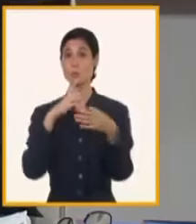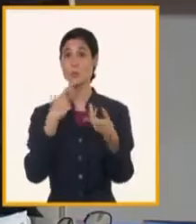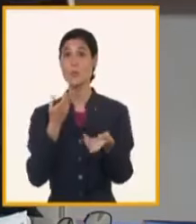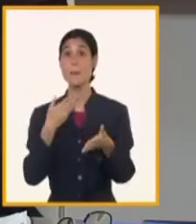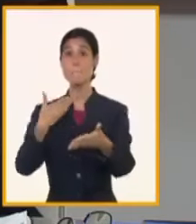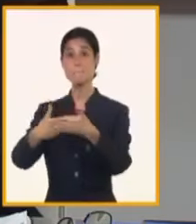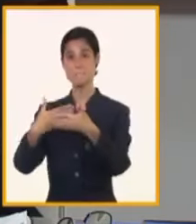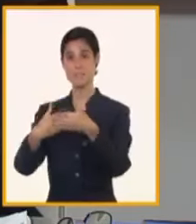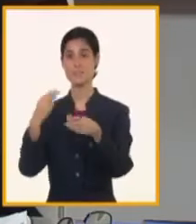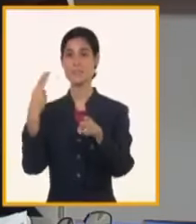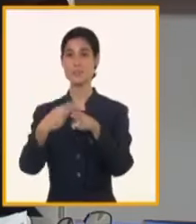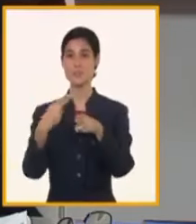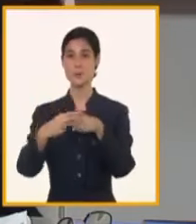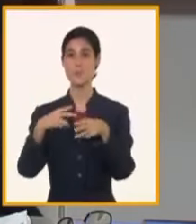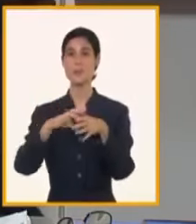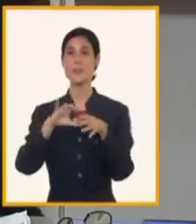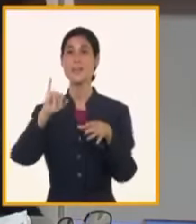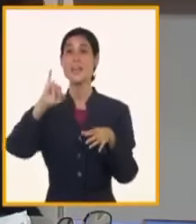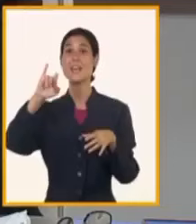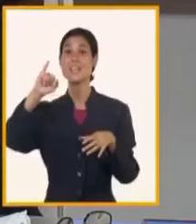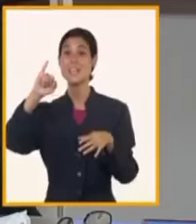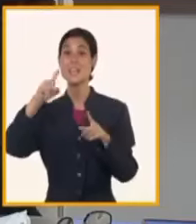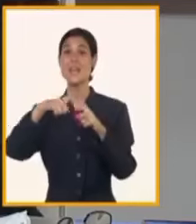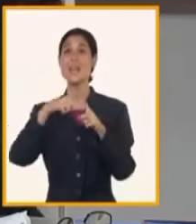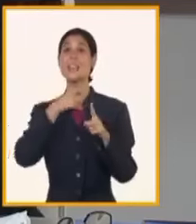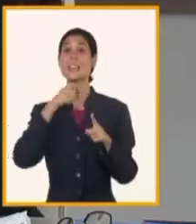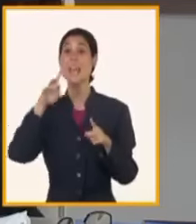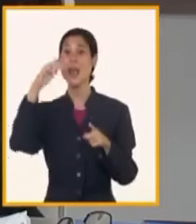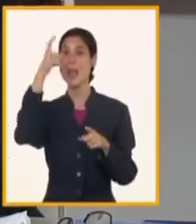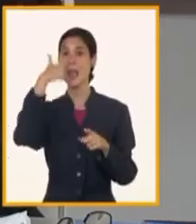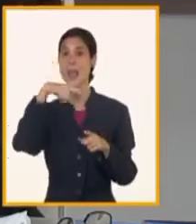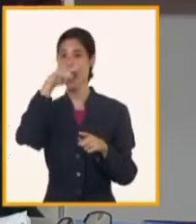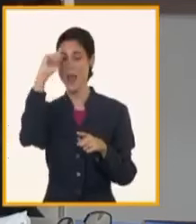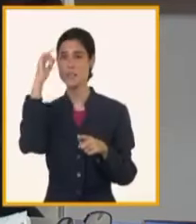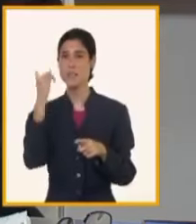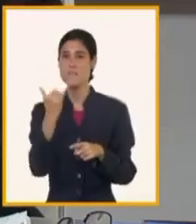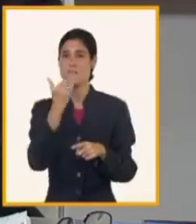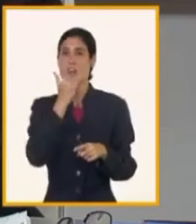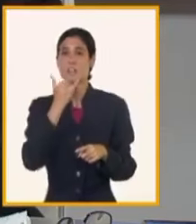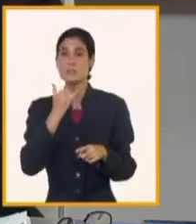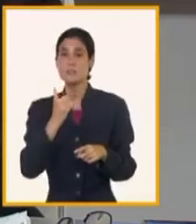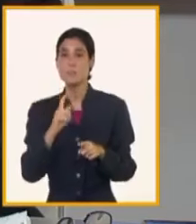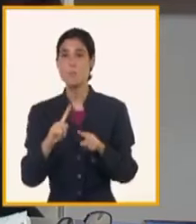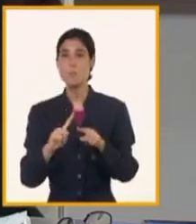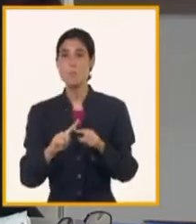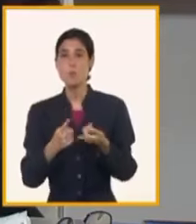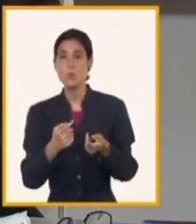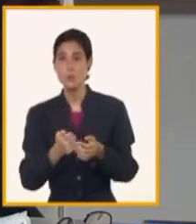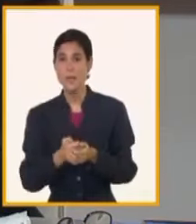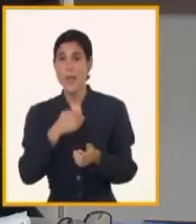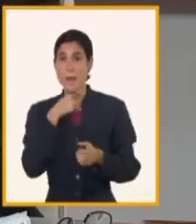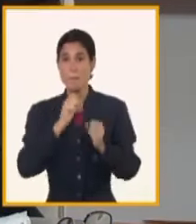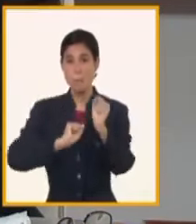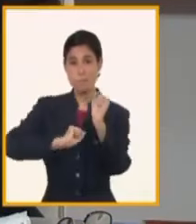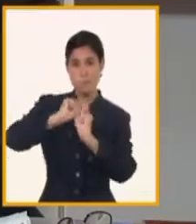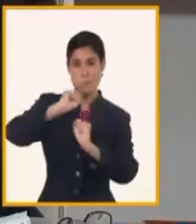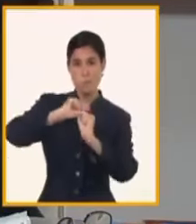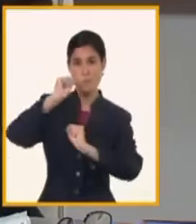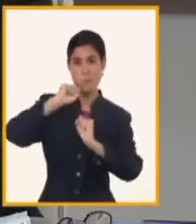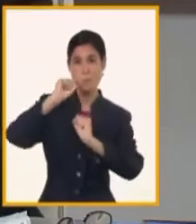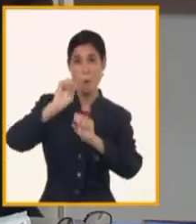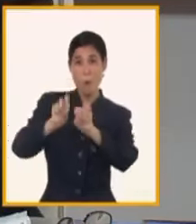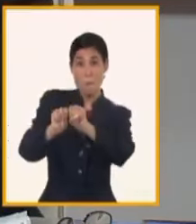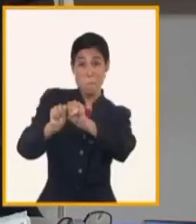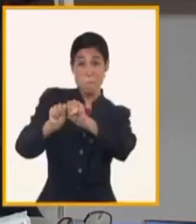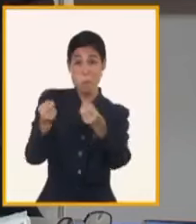tuvimos una salida de guitera porque nos Fall hay una bomba de eh hidráulica de de altísima presión una bomba